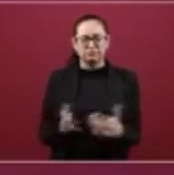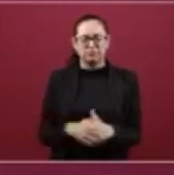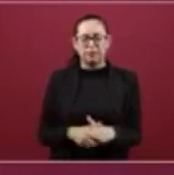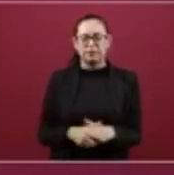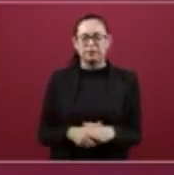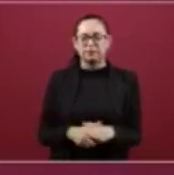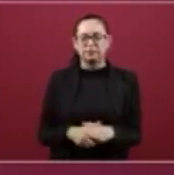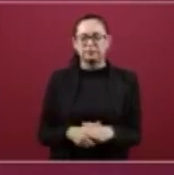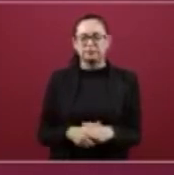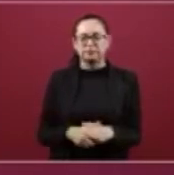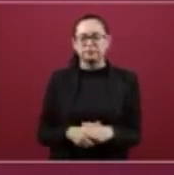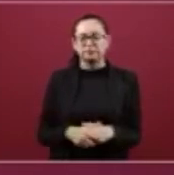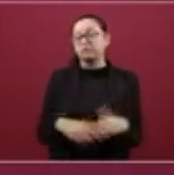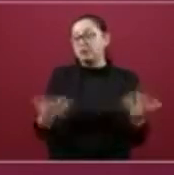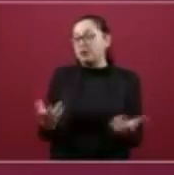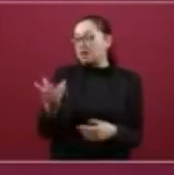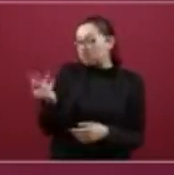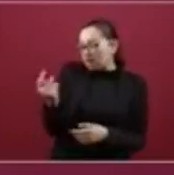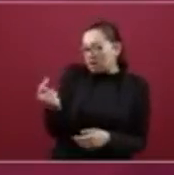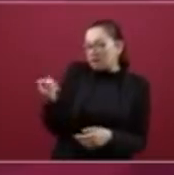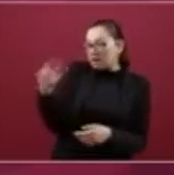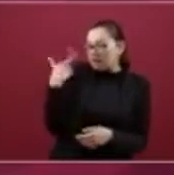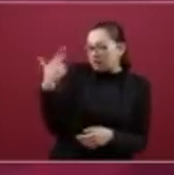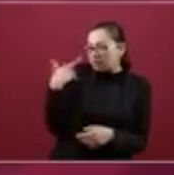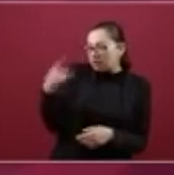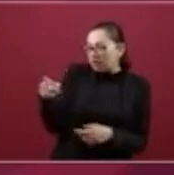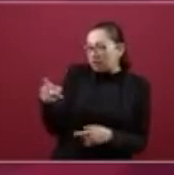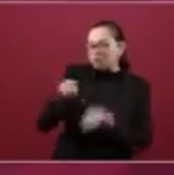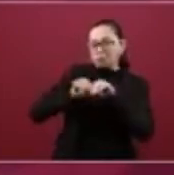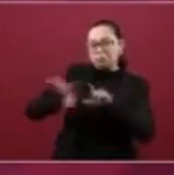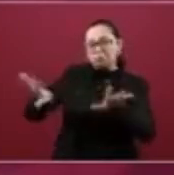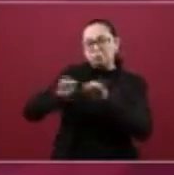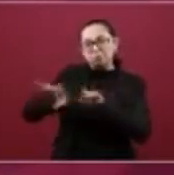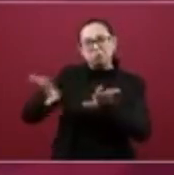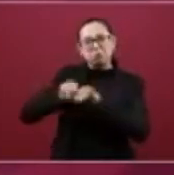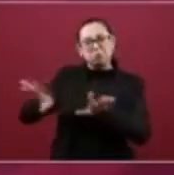si se transmiten cosas en medios